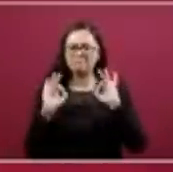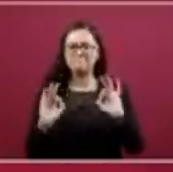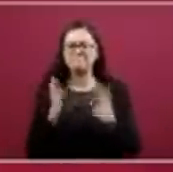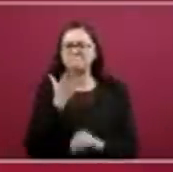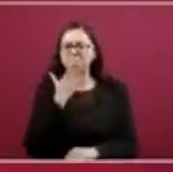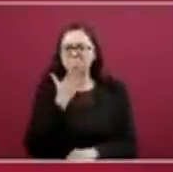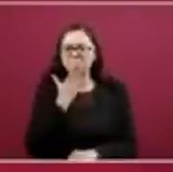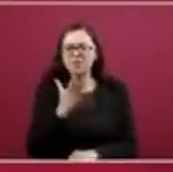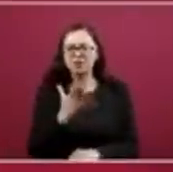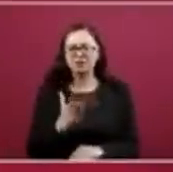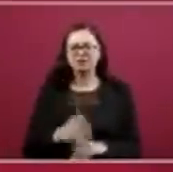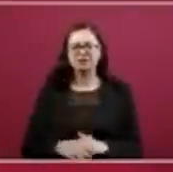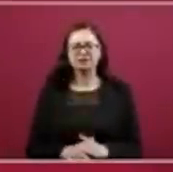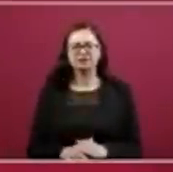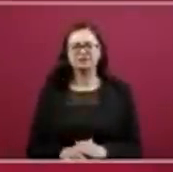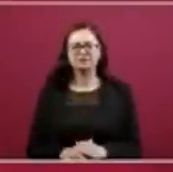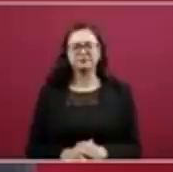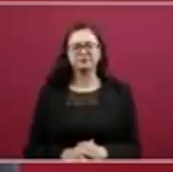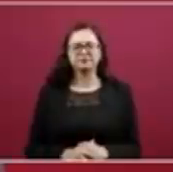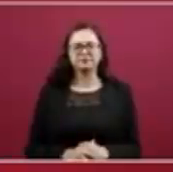Tan es así que ya